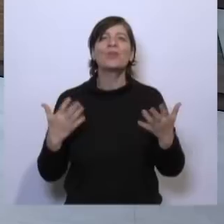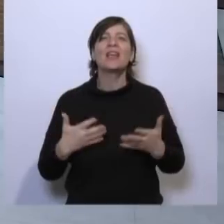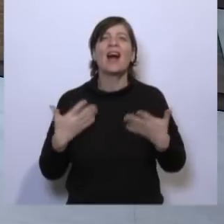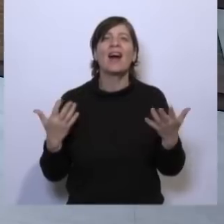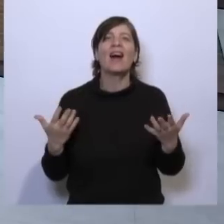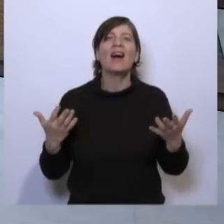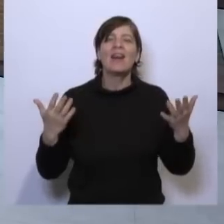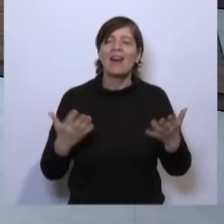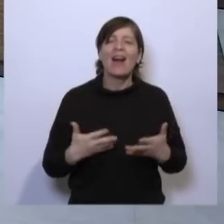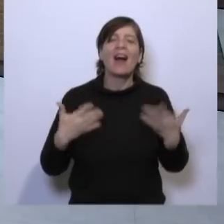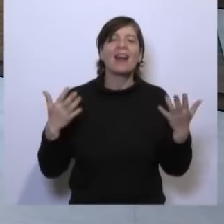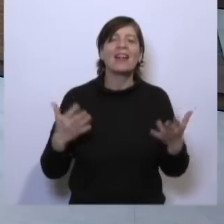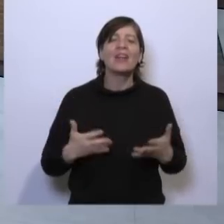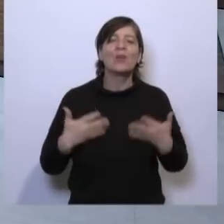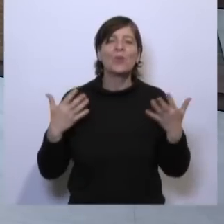aleluya,